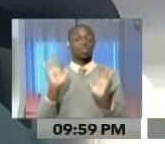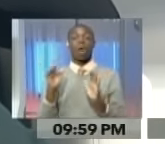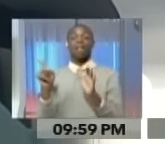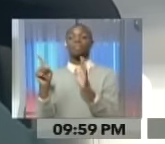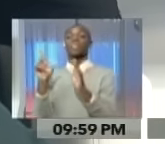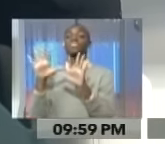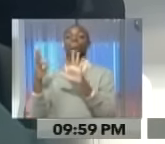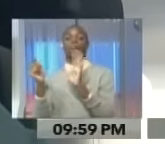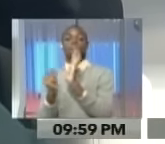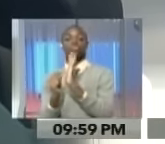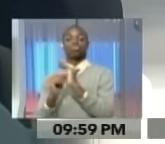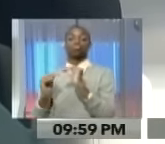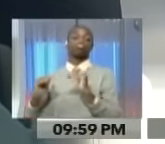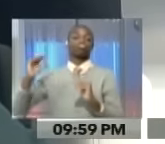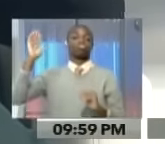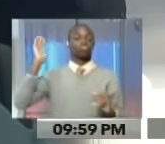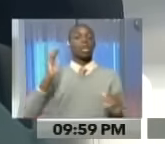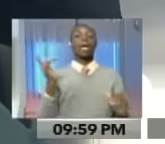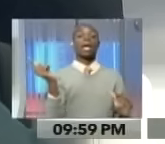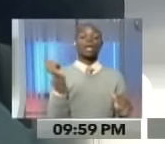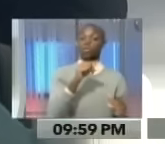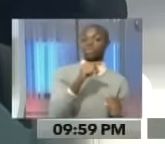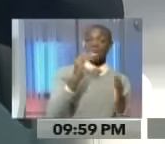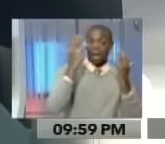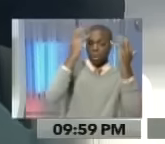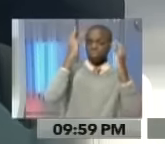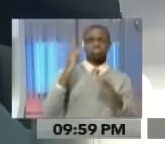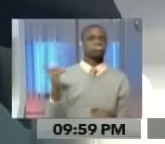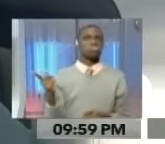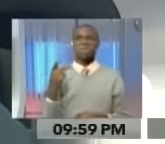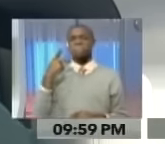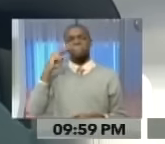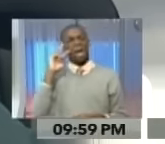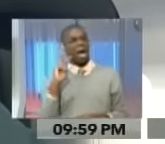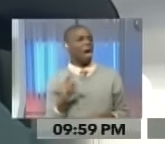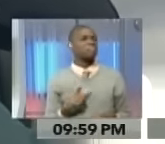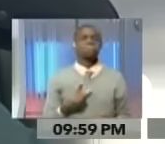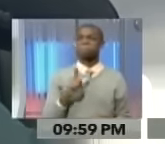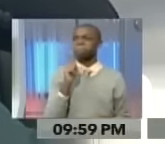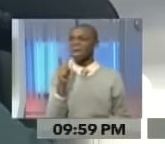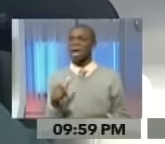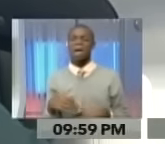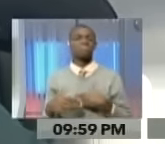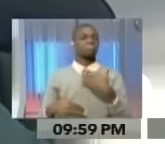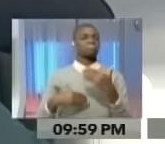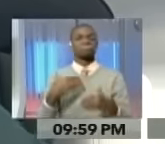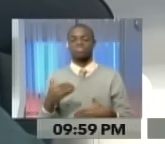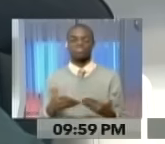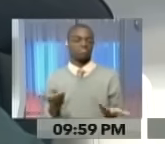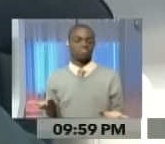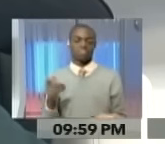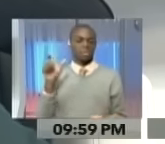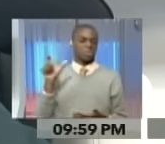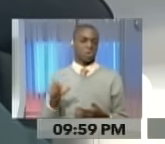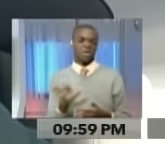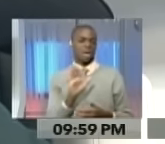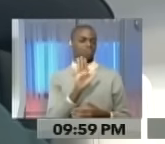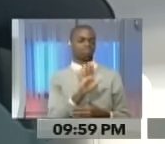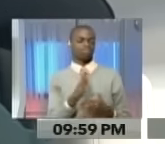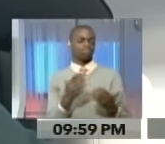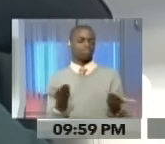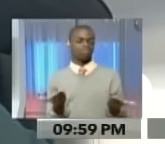ventaja dijo que había un fraude que iban a presentar eh las pruebas de ese fraude etcétera etcétera En esta oportunidad qué ocurre